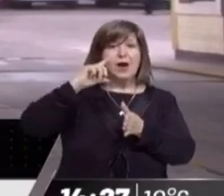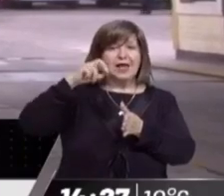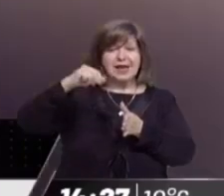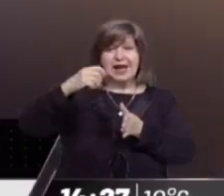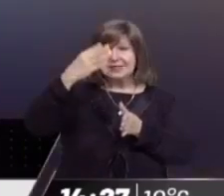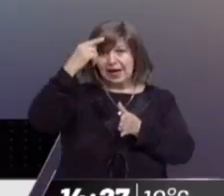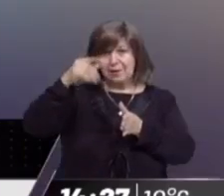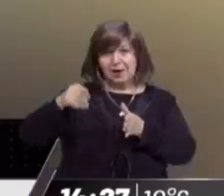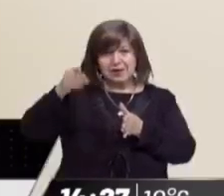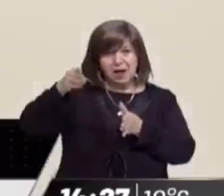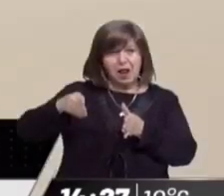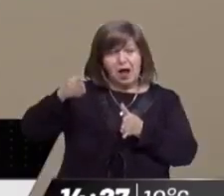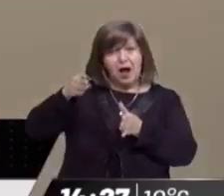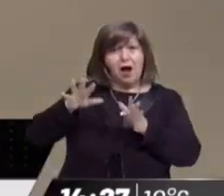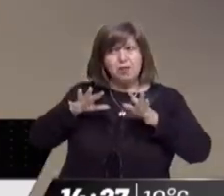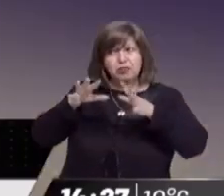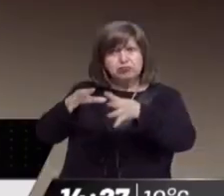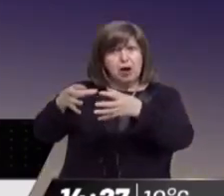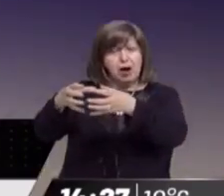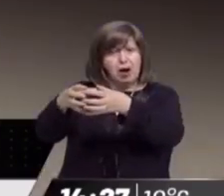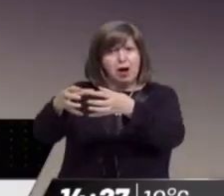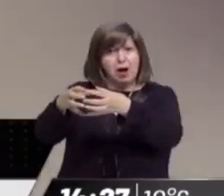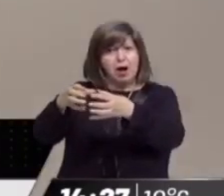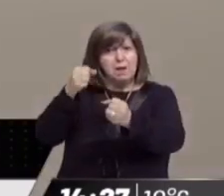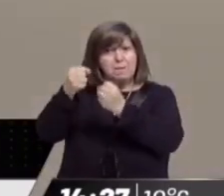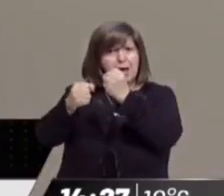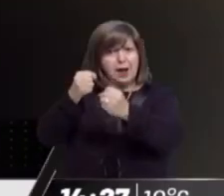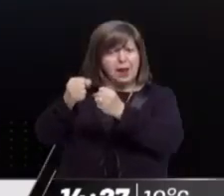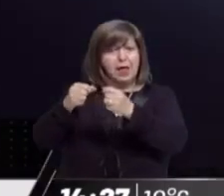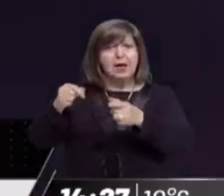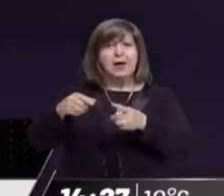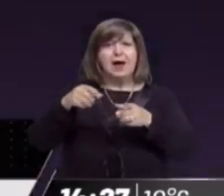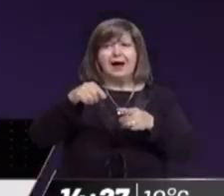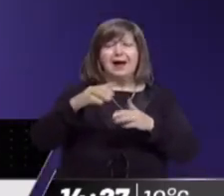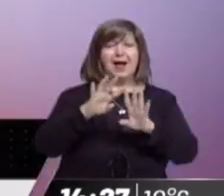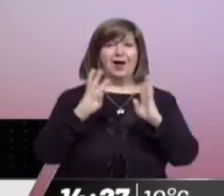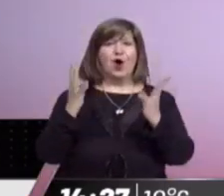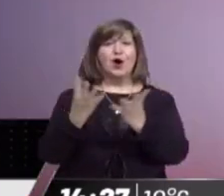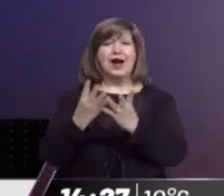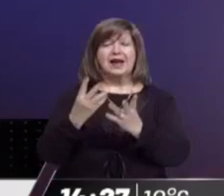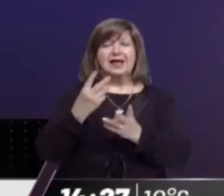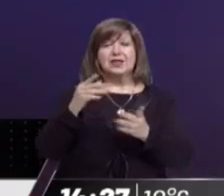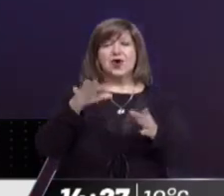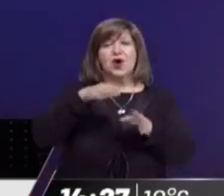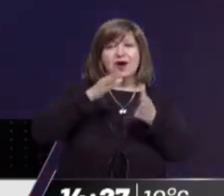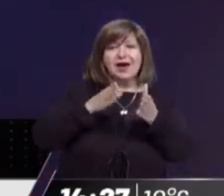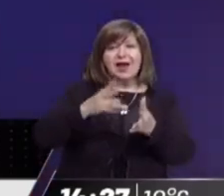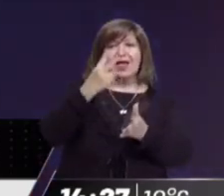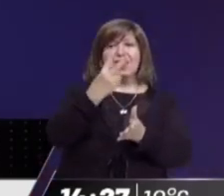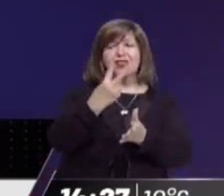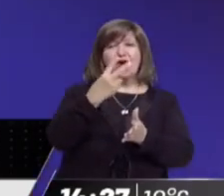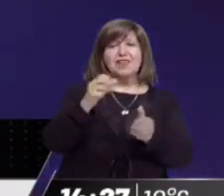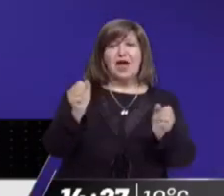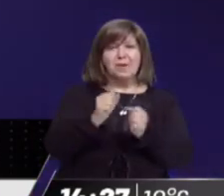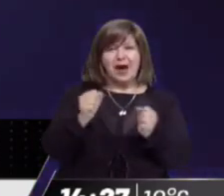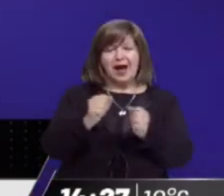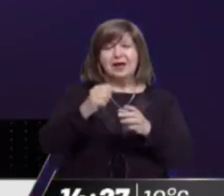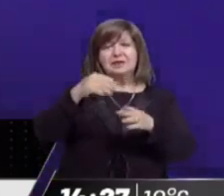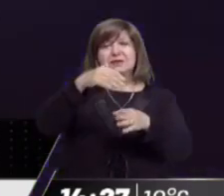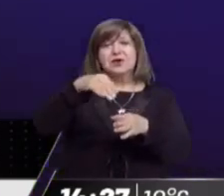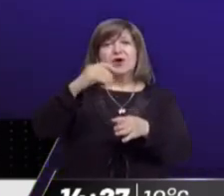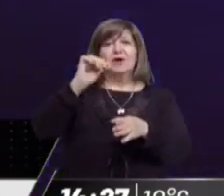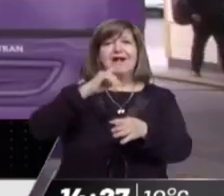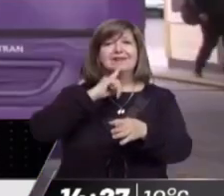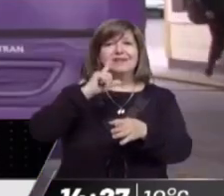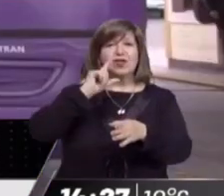y San Martín, incluso hay concentraciones de chicos. Acá en Corralito, calle 2 de Mayo y Severo el Castillo. Mayormente las piedras